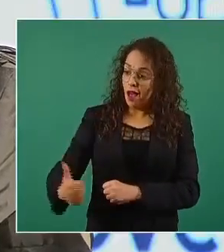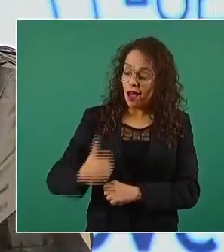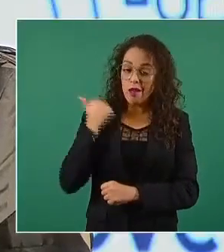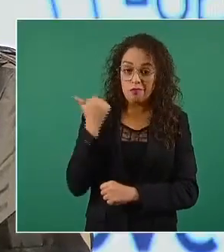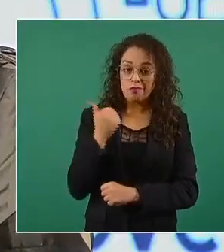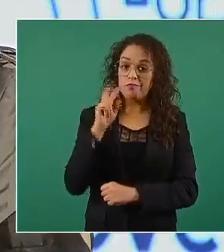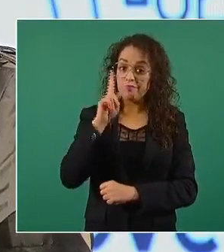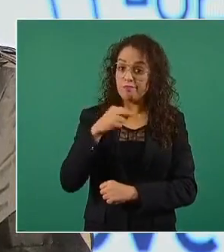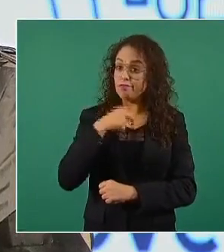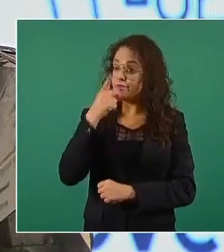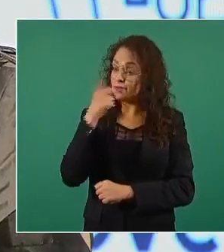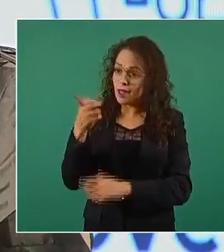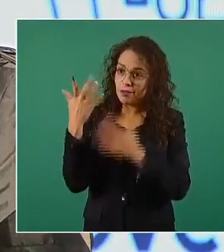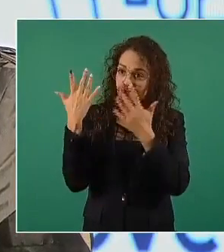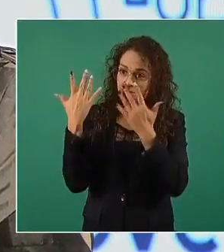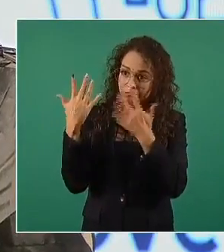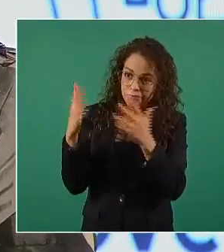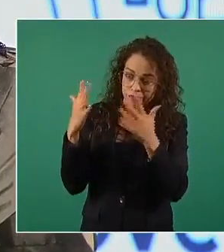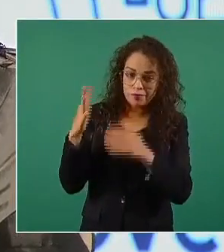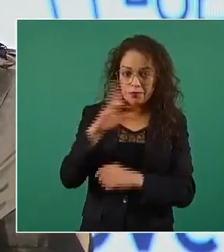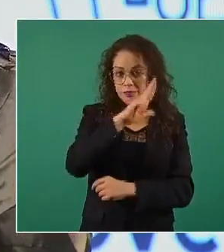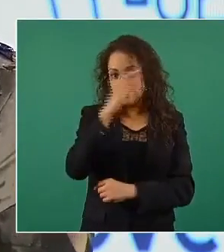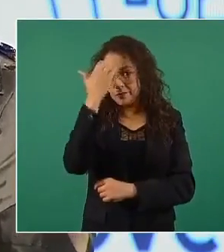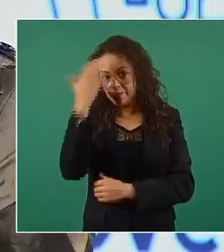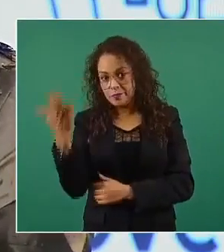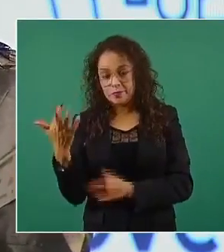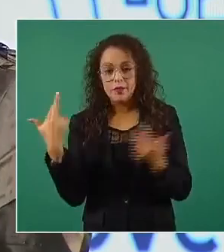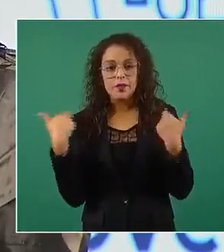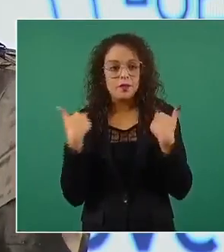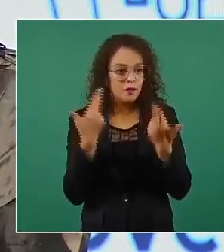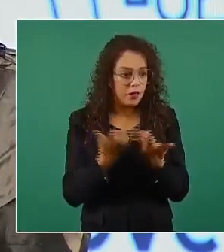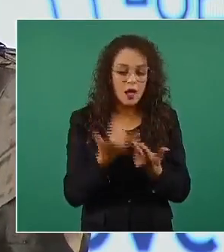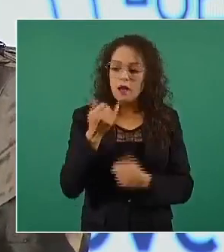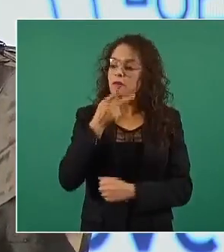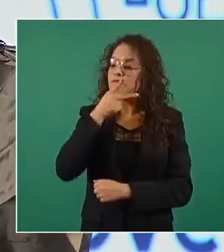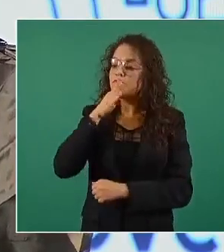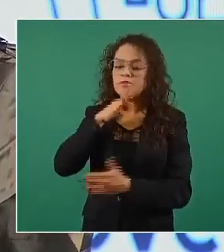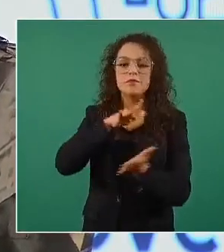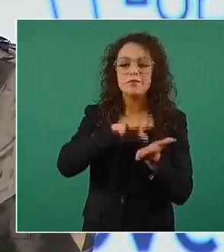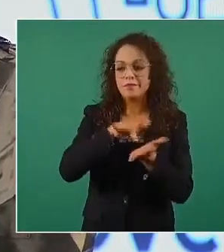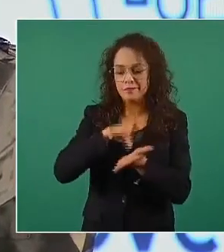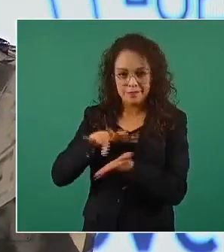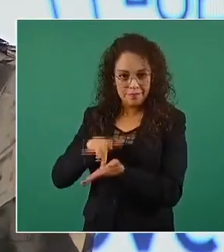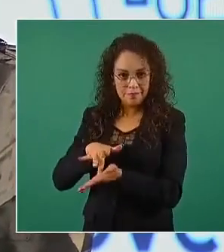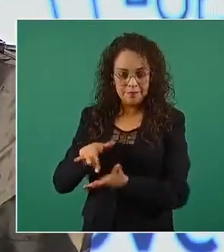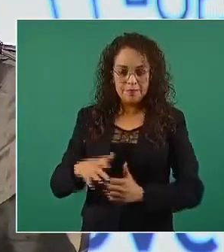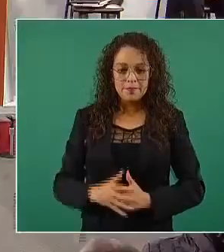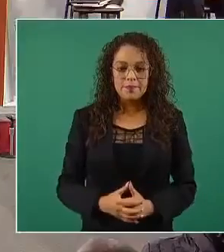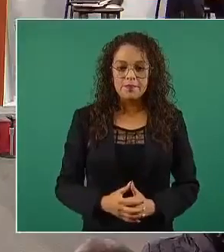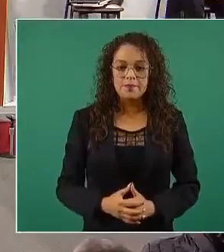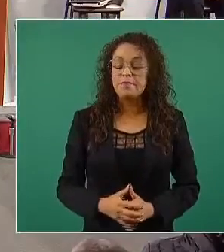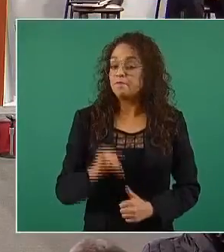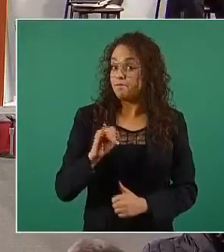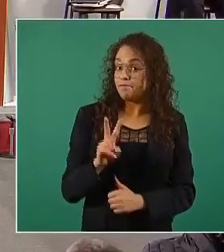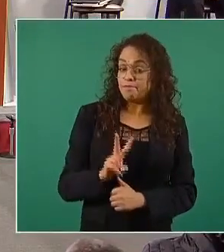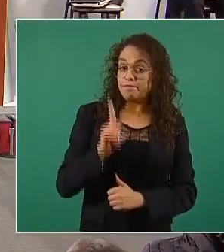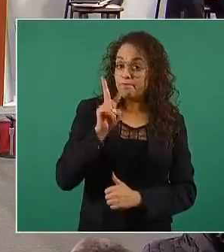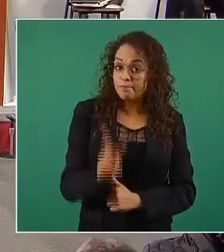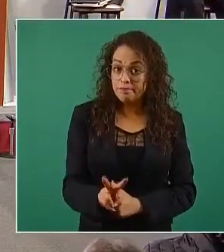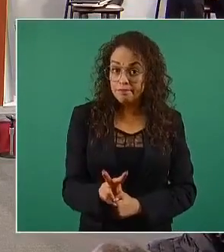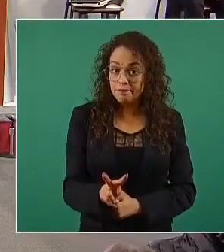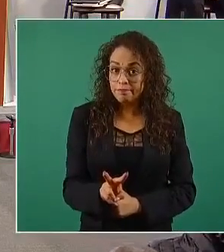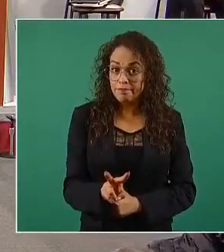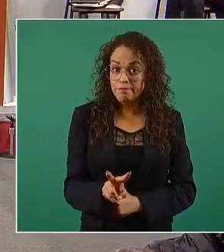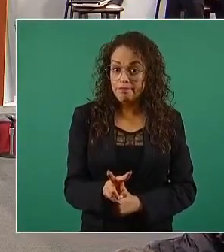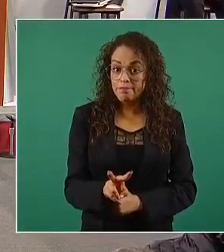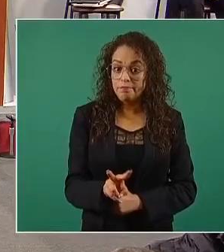mi reconocimiento tanto a nuestros maestros como a nuestros padres de familia. Sin duda, ya es